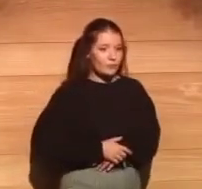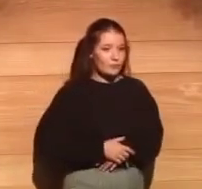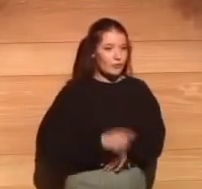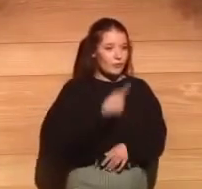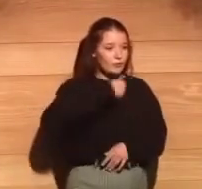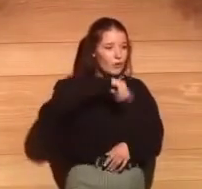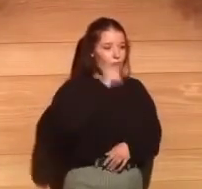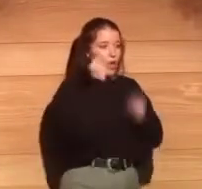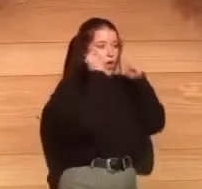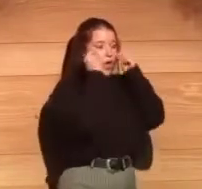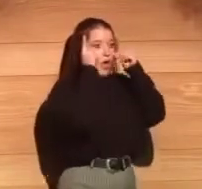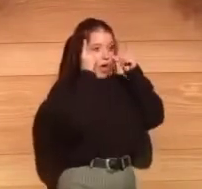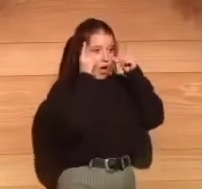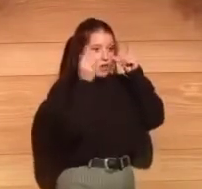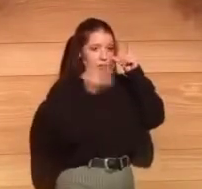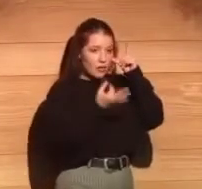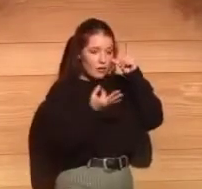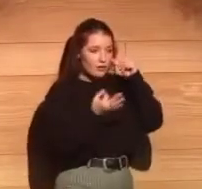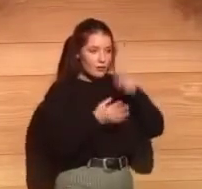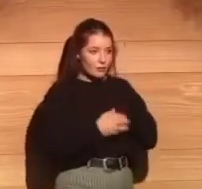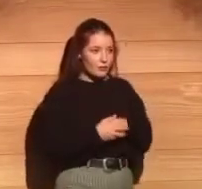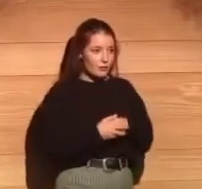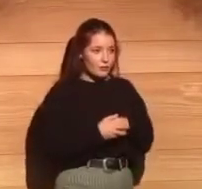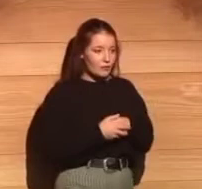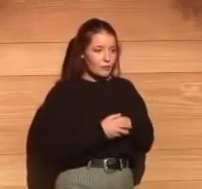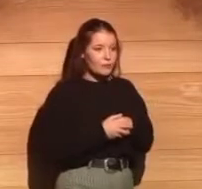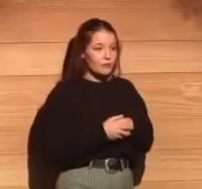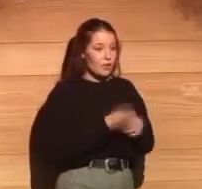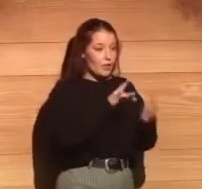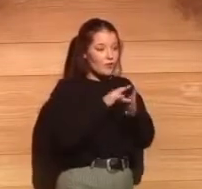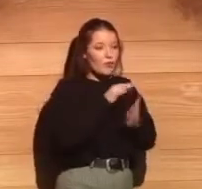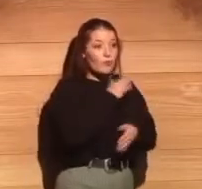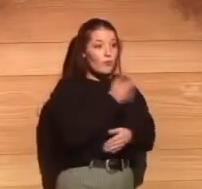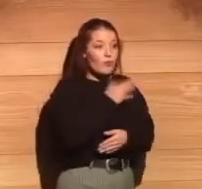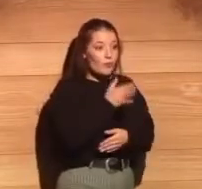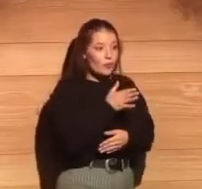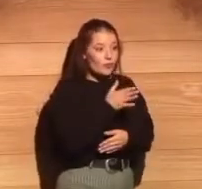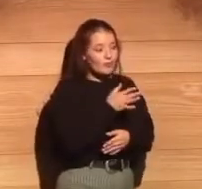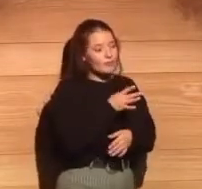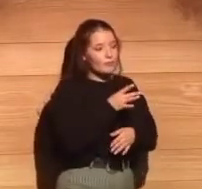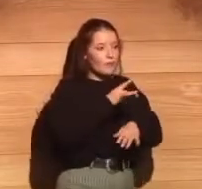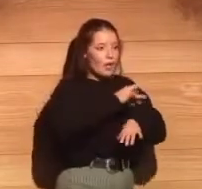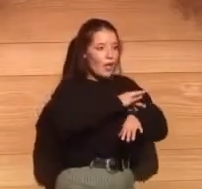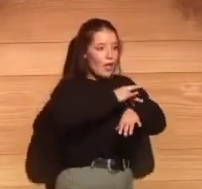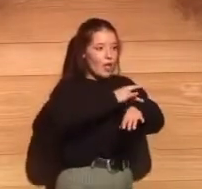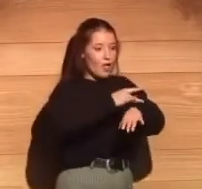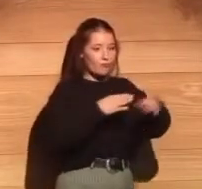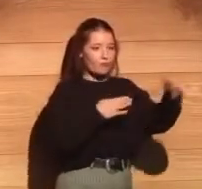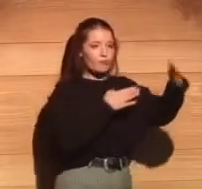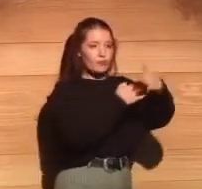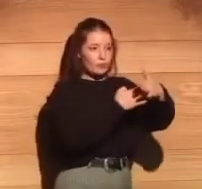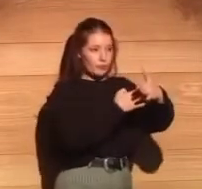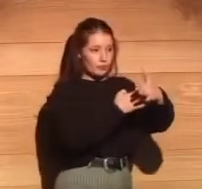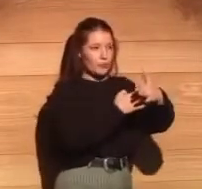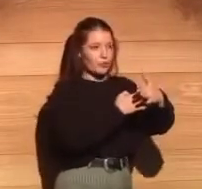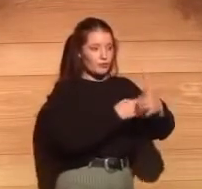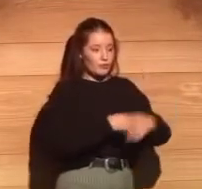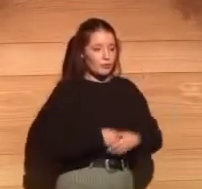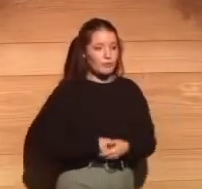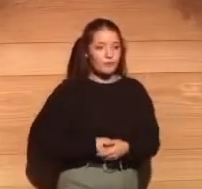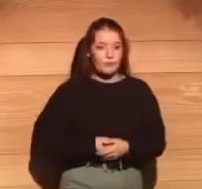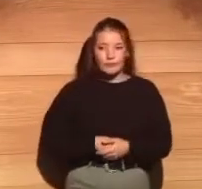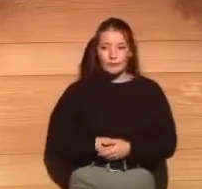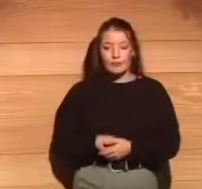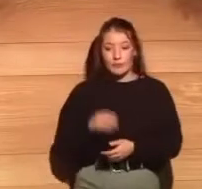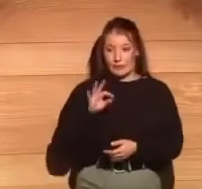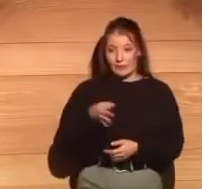abrir los ojos, saber que eso sucede, precisamente para no dejarnos arrastrar hacia esas tácticas que son verdaderamente perversas. Y tanto,